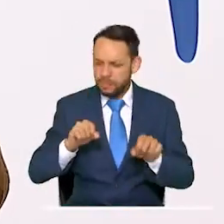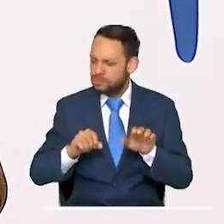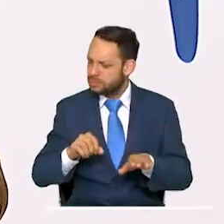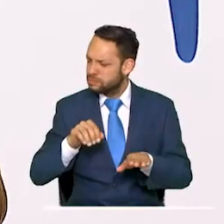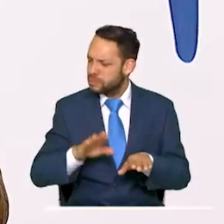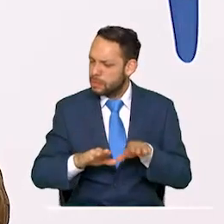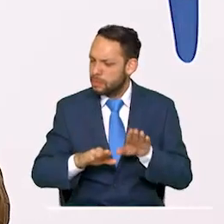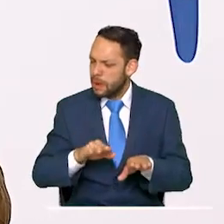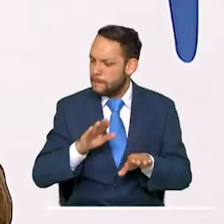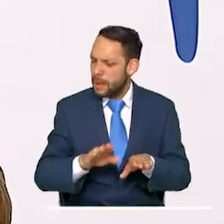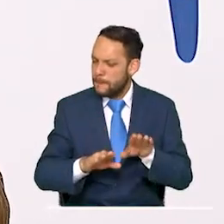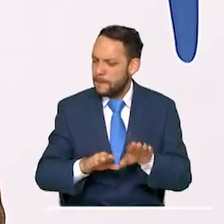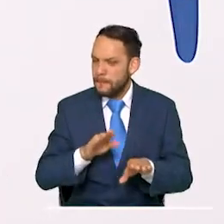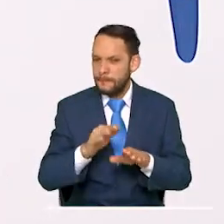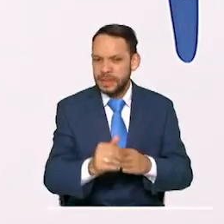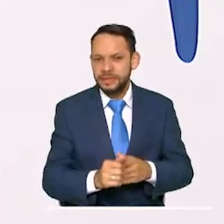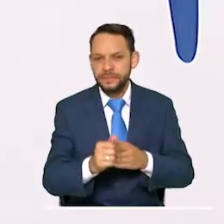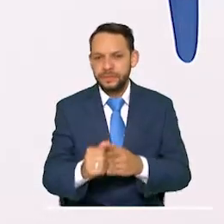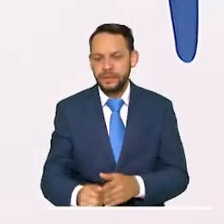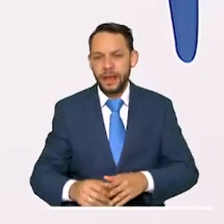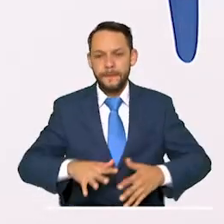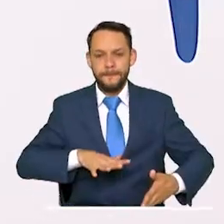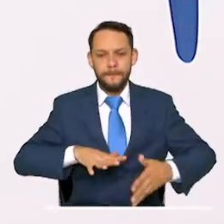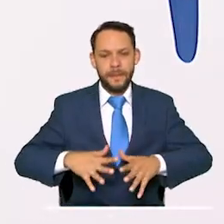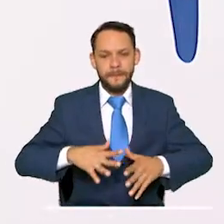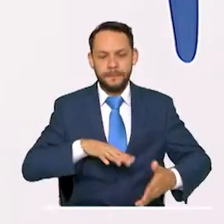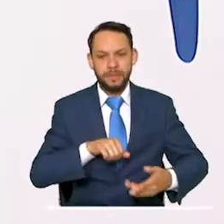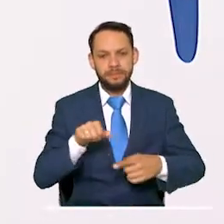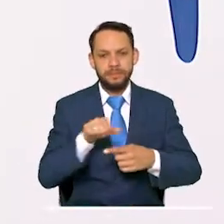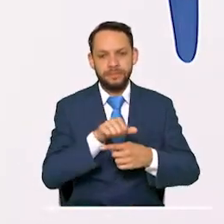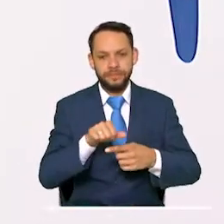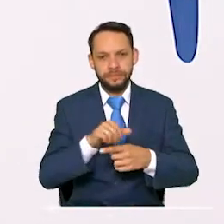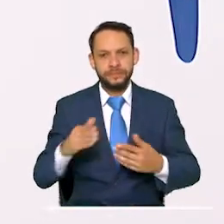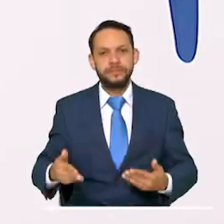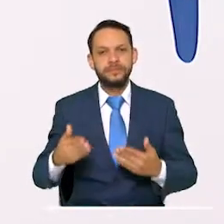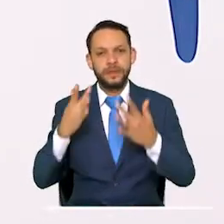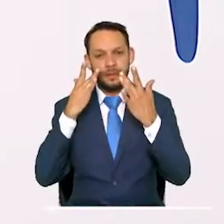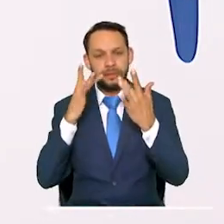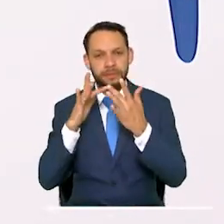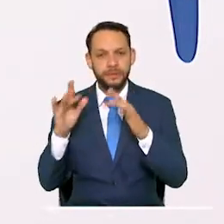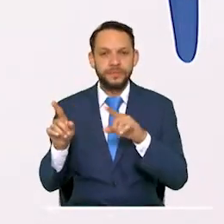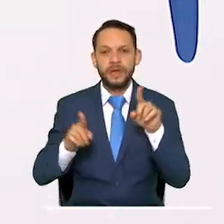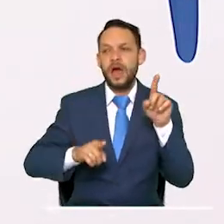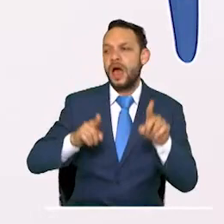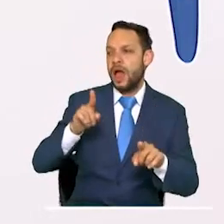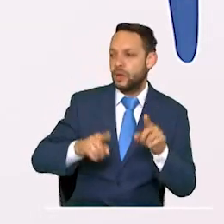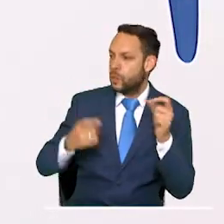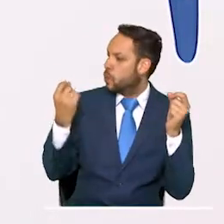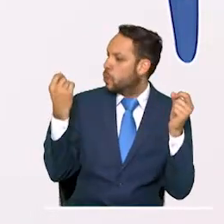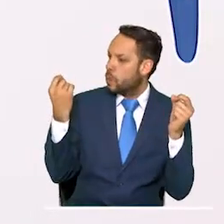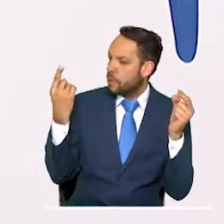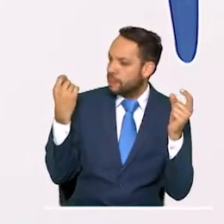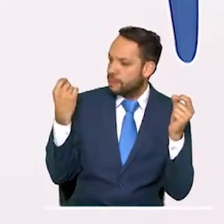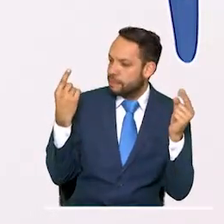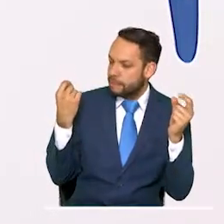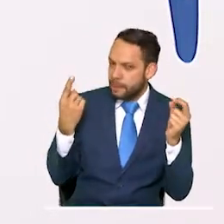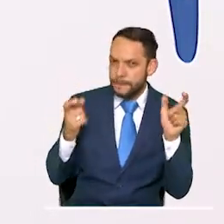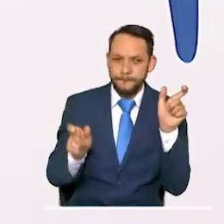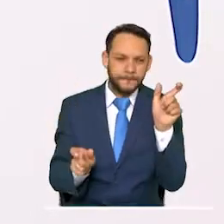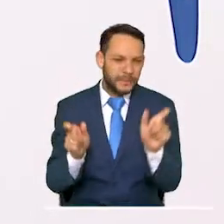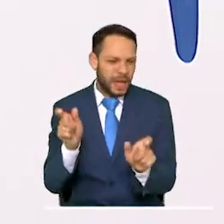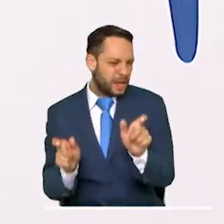de funcionabilidad adecuados. Sobre esto hay mucho desconocimiento, muchas